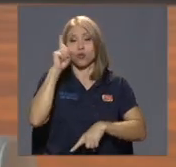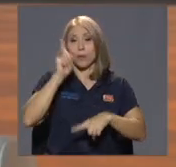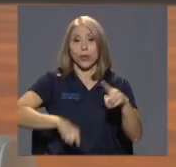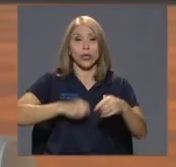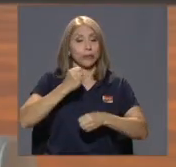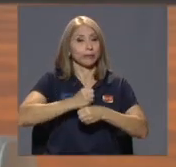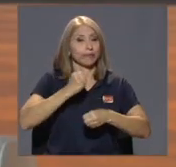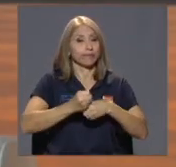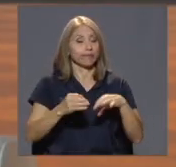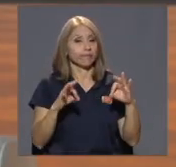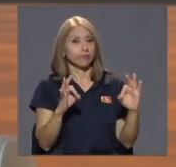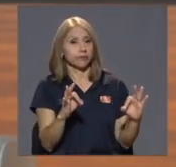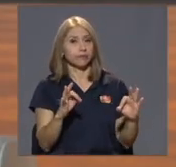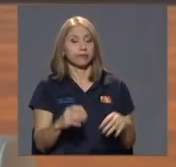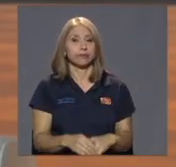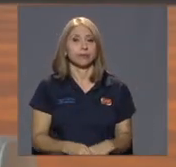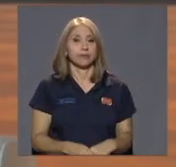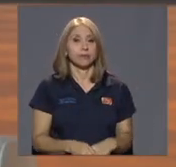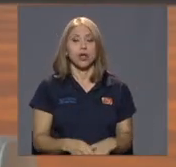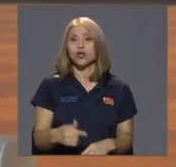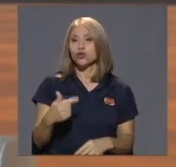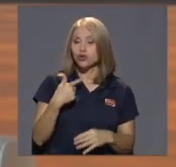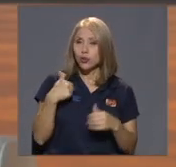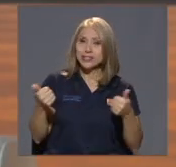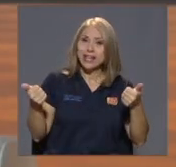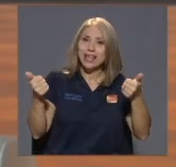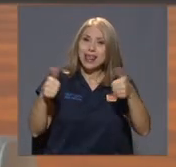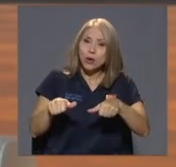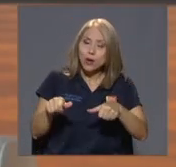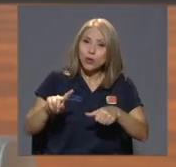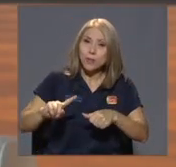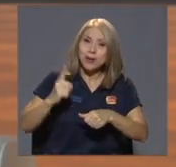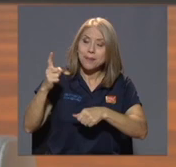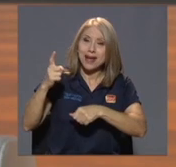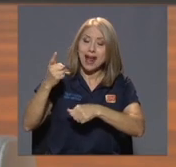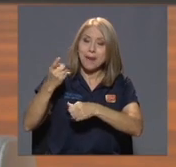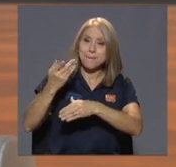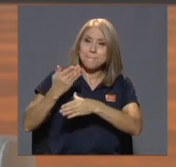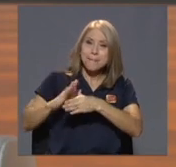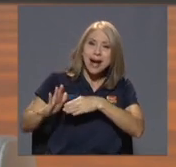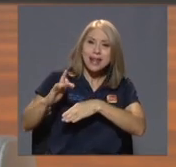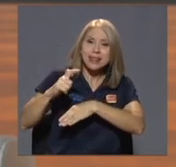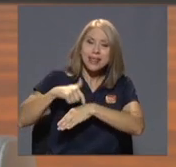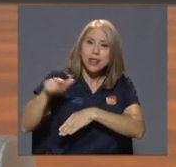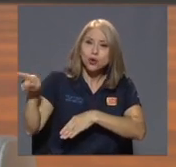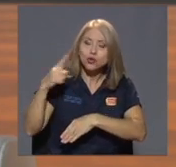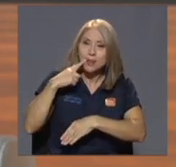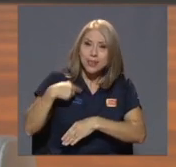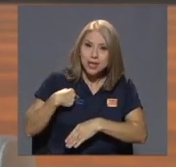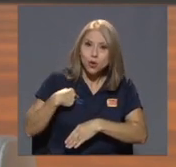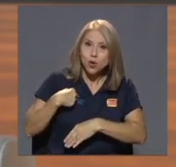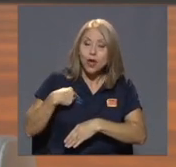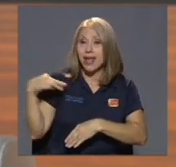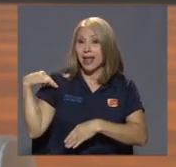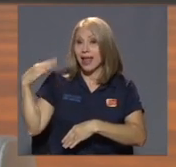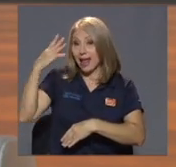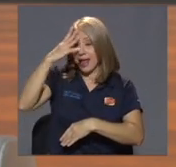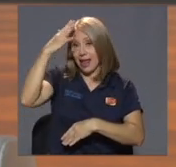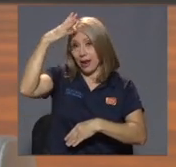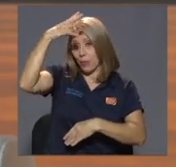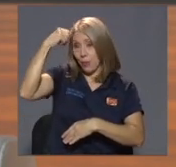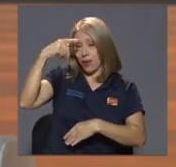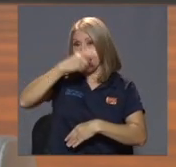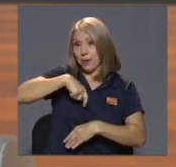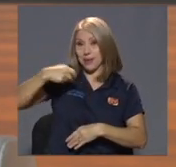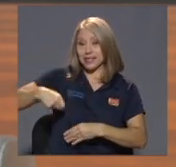Yo estaría de acuerdo en la primera parte de su afirmación. Uh-huh. Recibí del presidente un ministerio muy